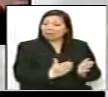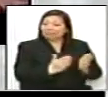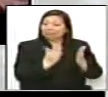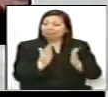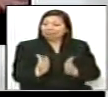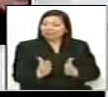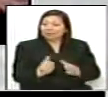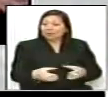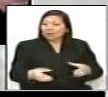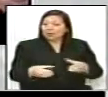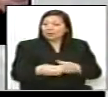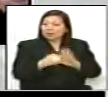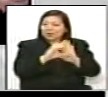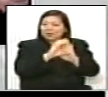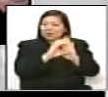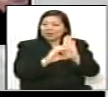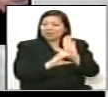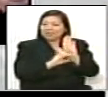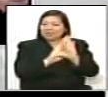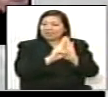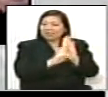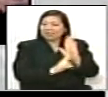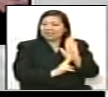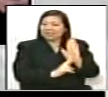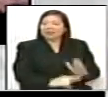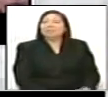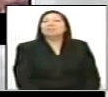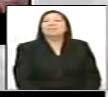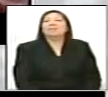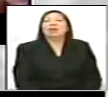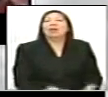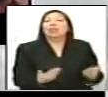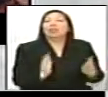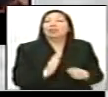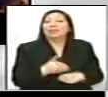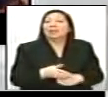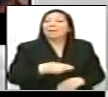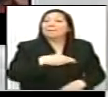a lo que es la Comisión de Constitución y Reglamento, a donde va a asistir